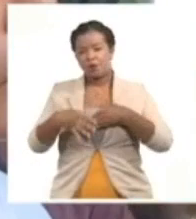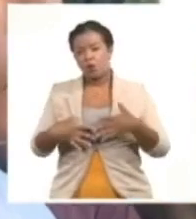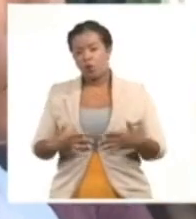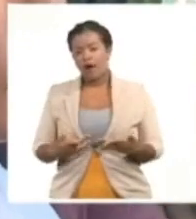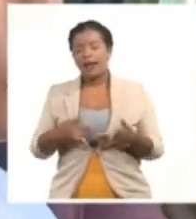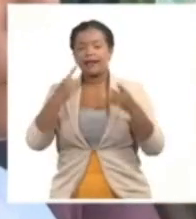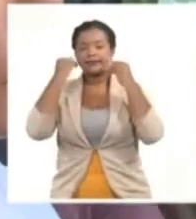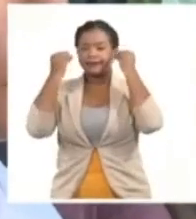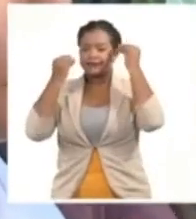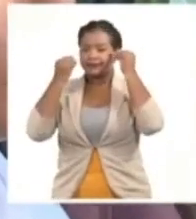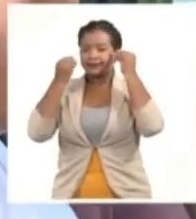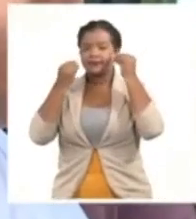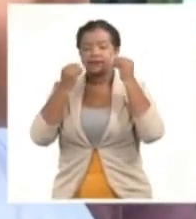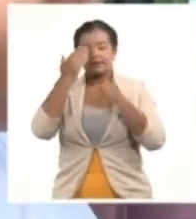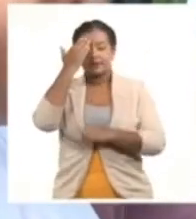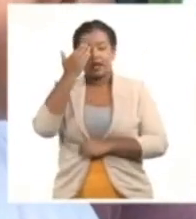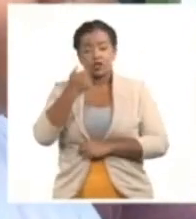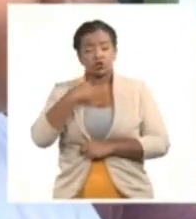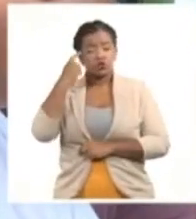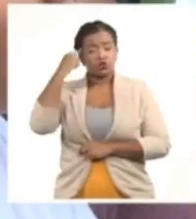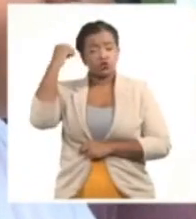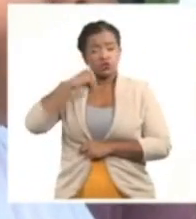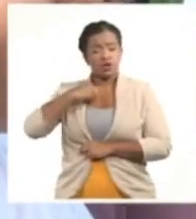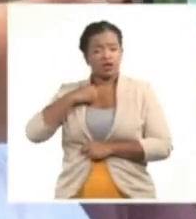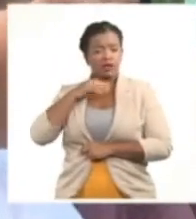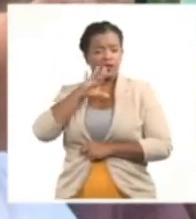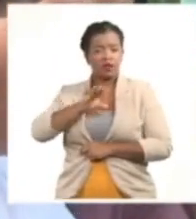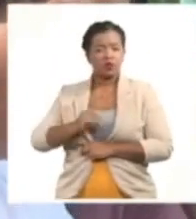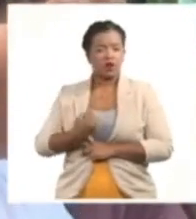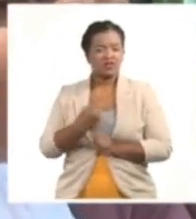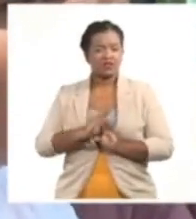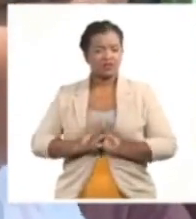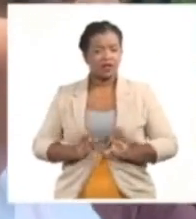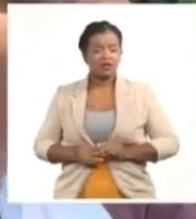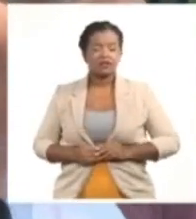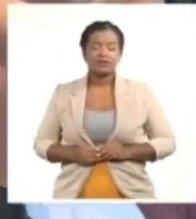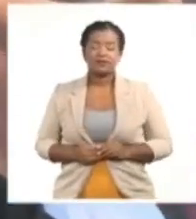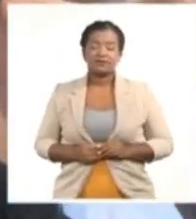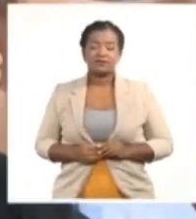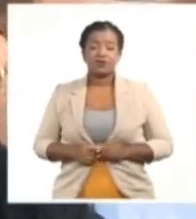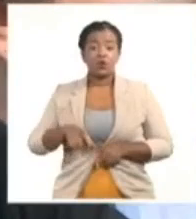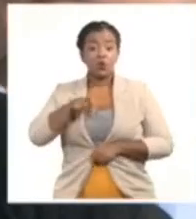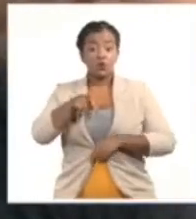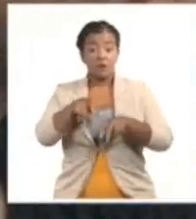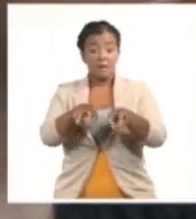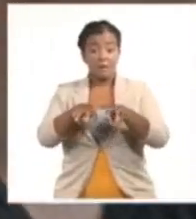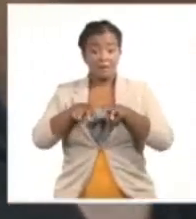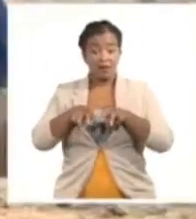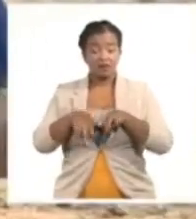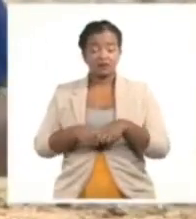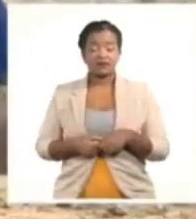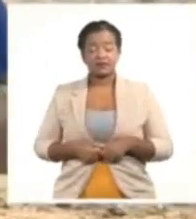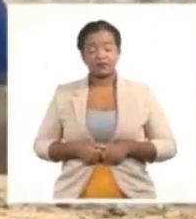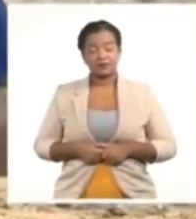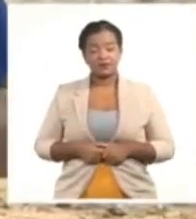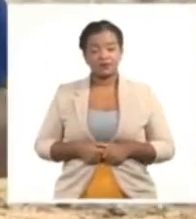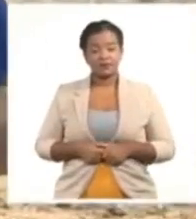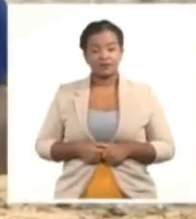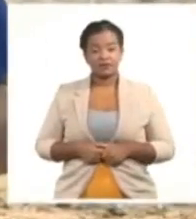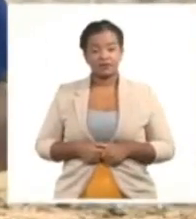y estoy convencido como dije en una ocasión pero cómo en la última asamblea o en el último pleno